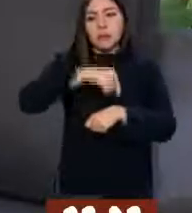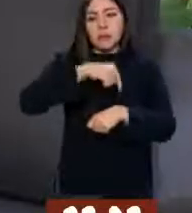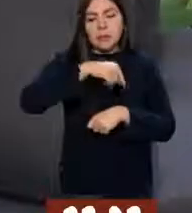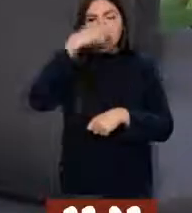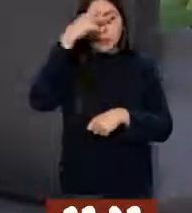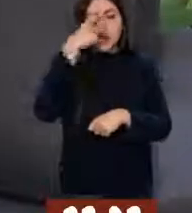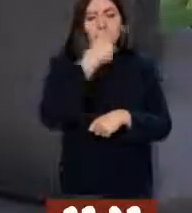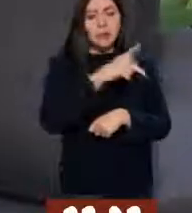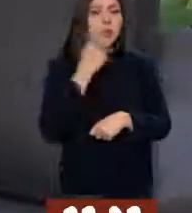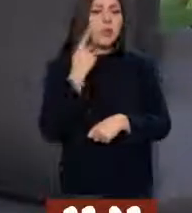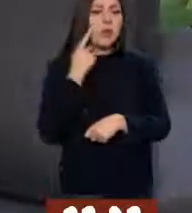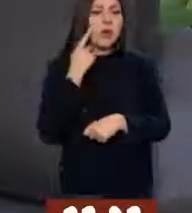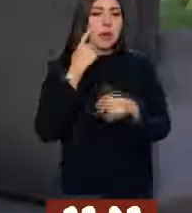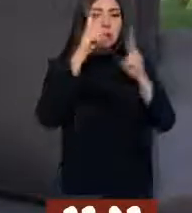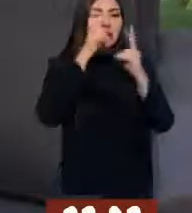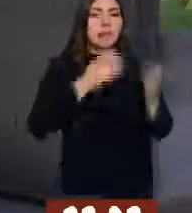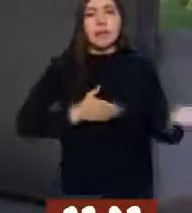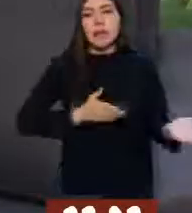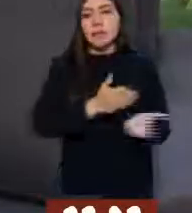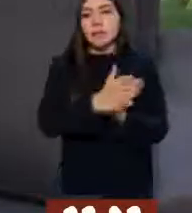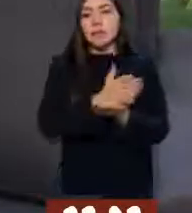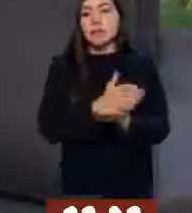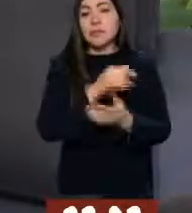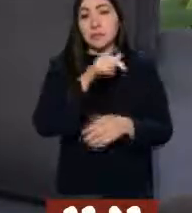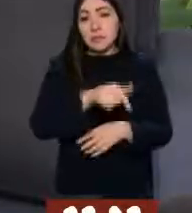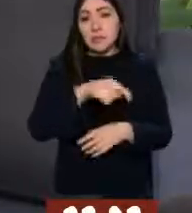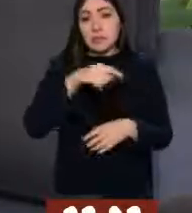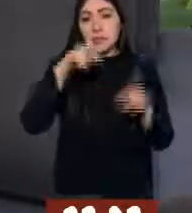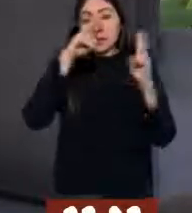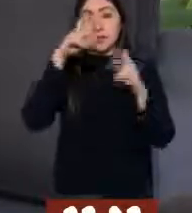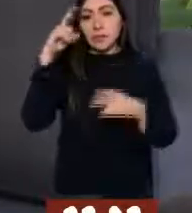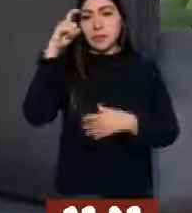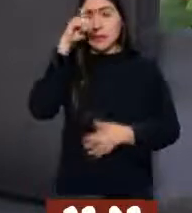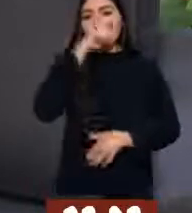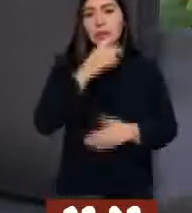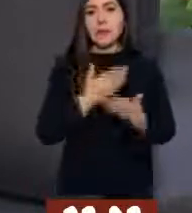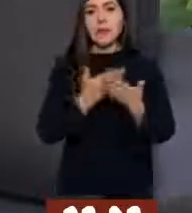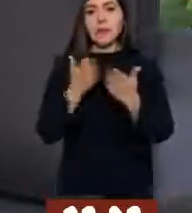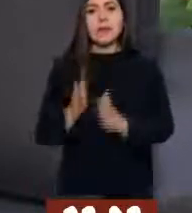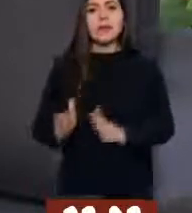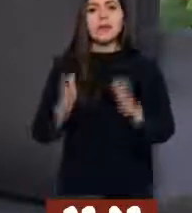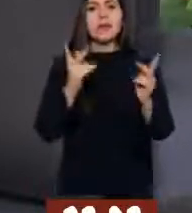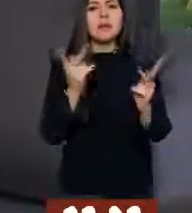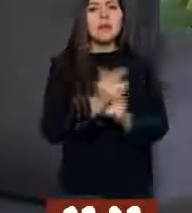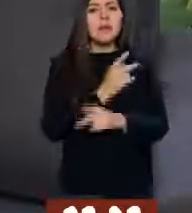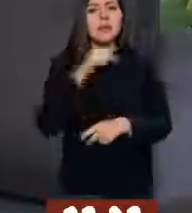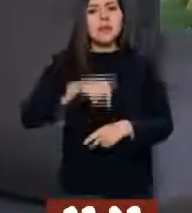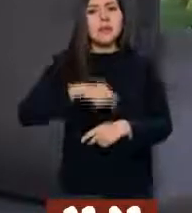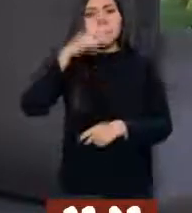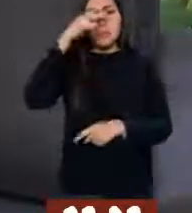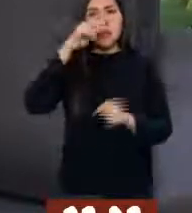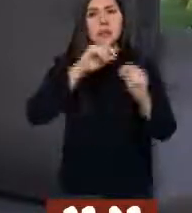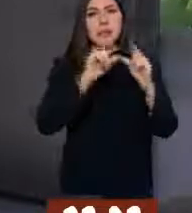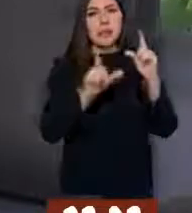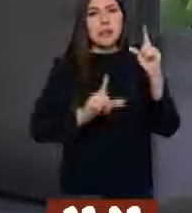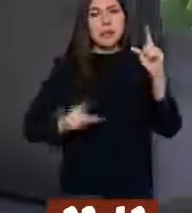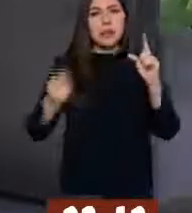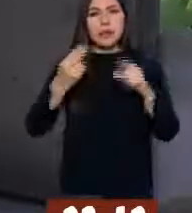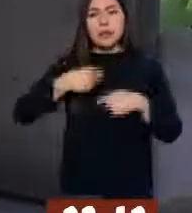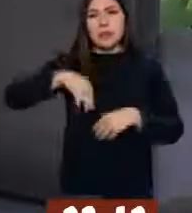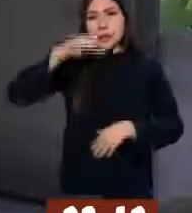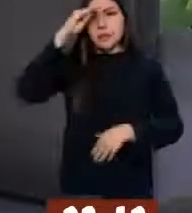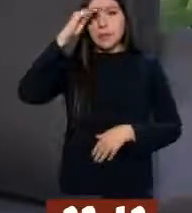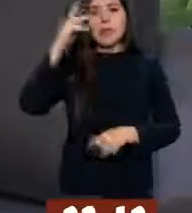país. Entonces, es un tema complejo. Ahora, aterricémoslo a la realidad nacional, pensemos en lo que ocurre con